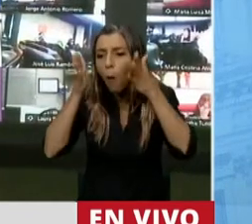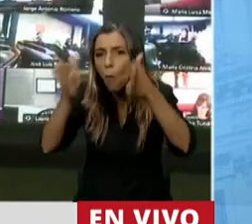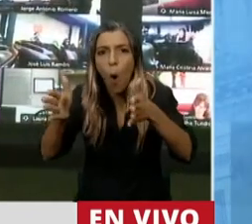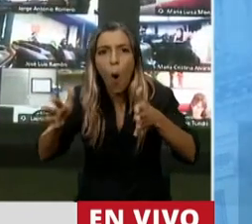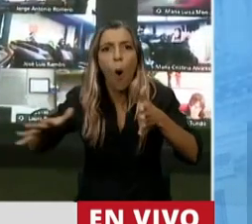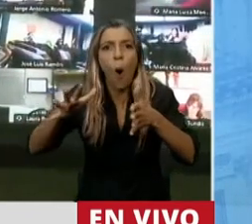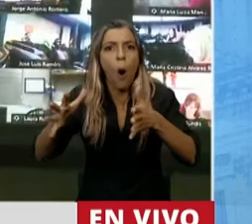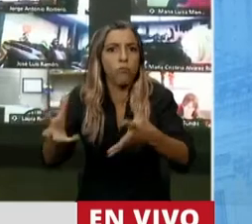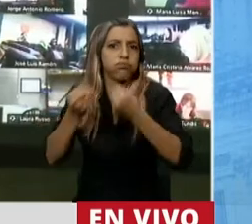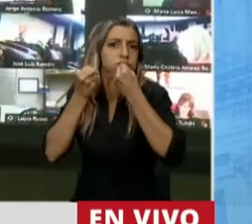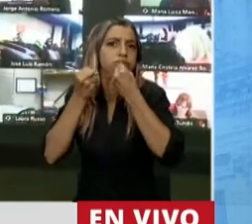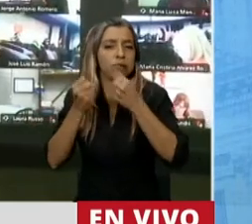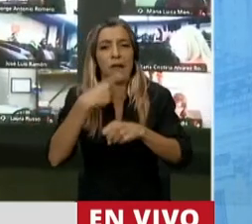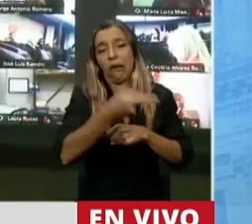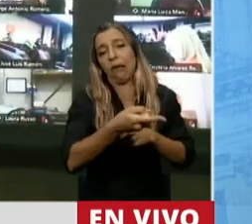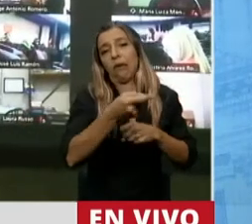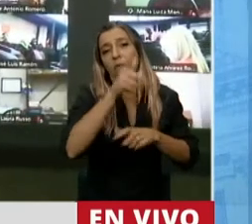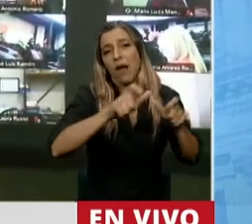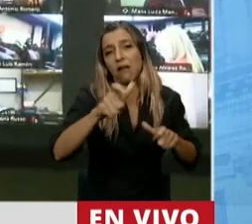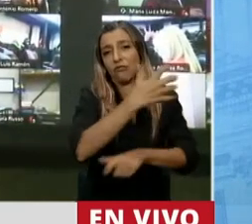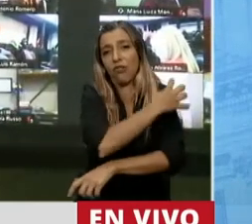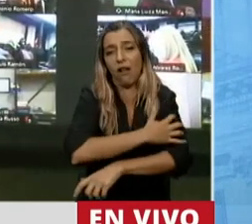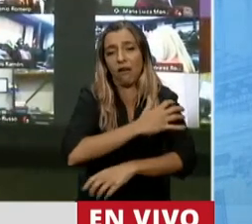pobreza y más exclusión social.